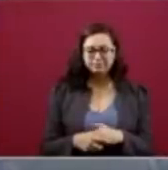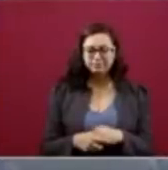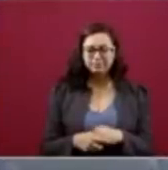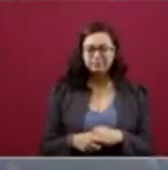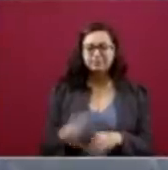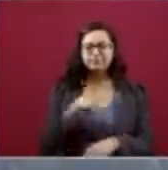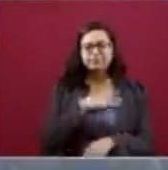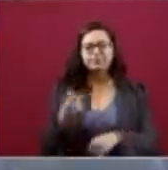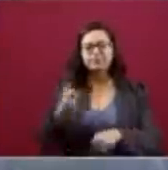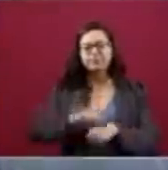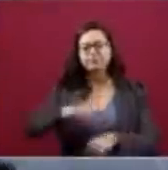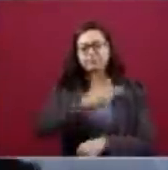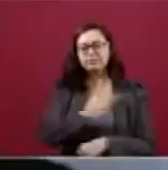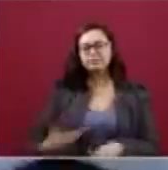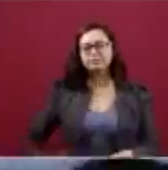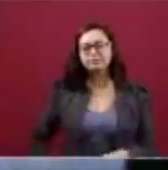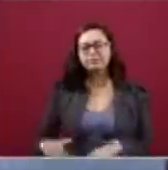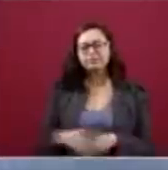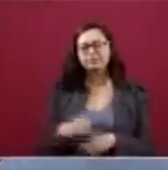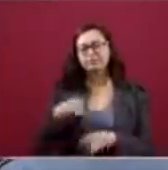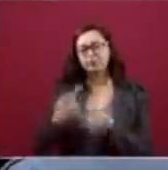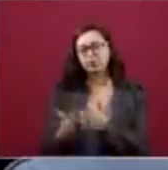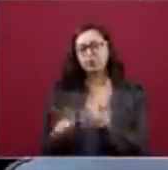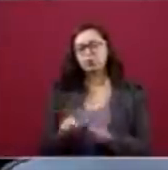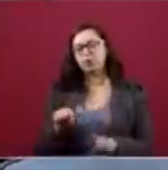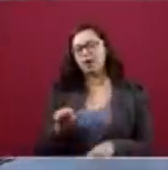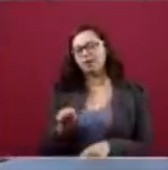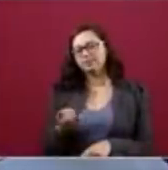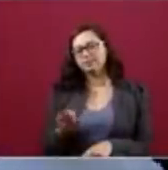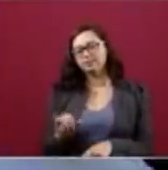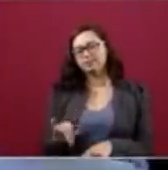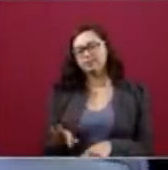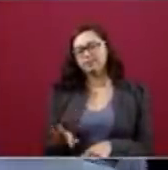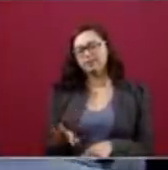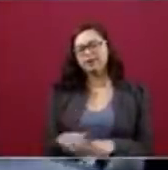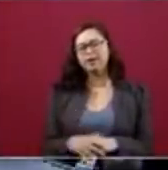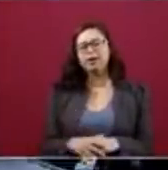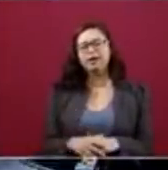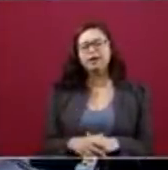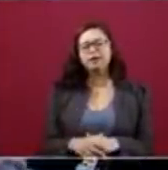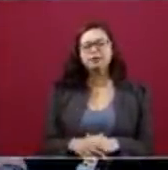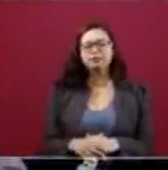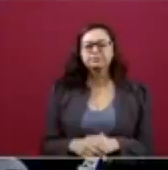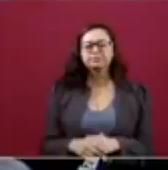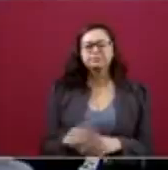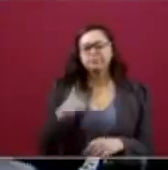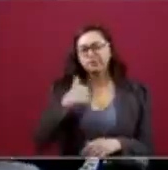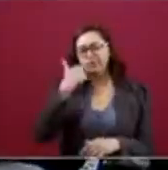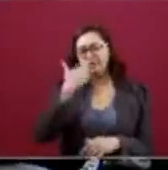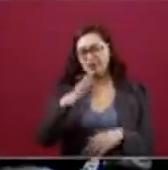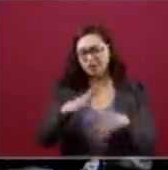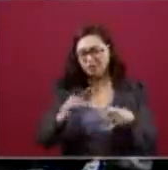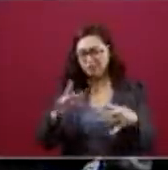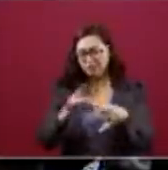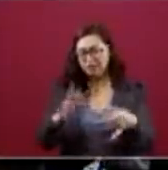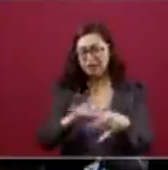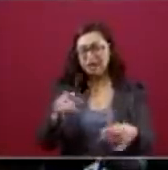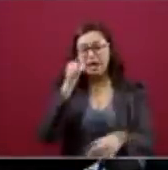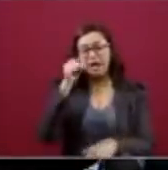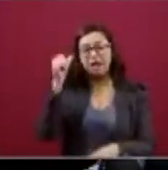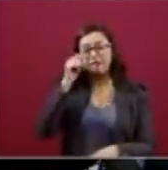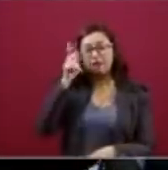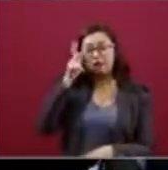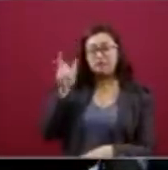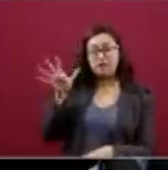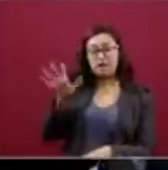Buenos días, presidente Cihuatl Zúñiga, de Grupo ASIR. A mí me gustaría saber su opinión acerca de este enfrentamiento que se da ayer en Hidalgo entre